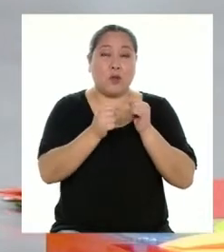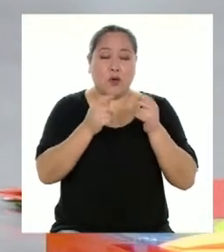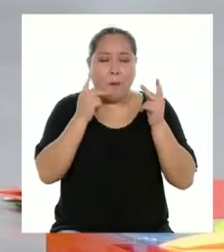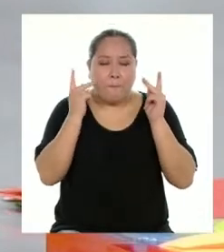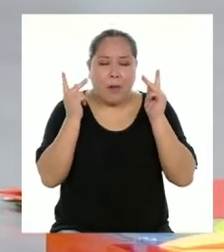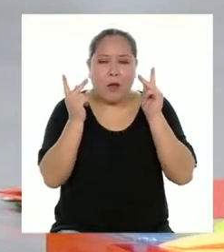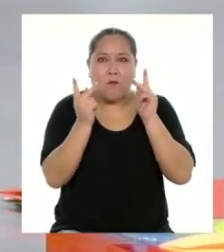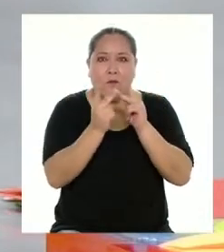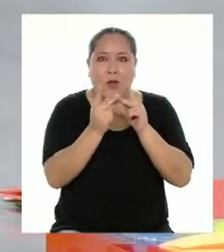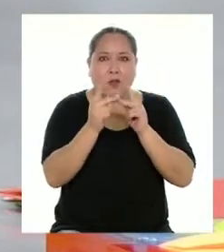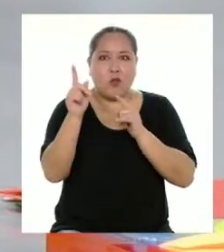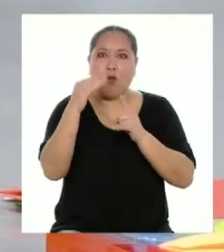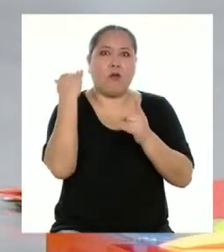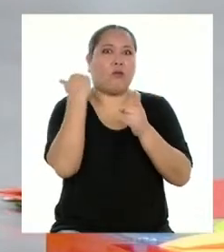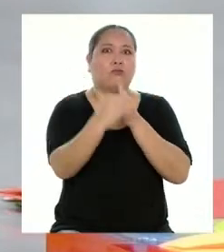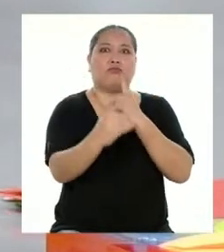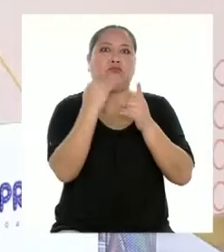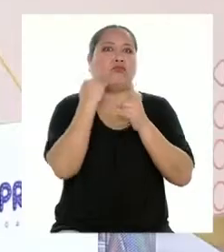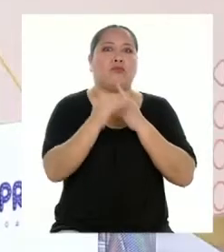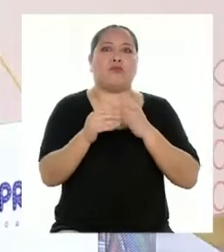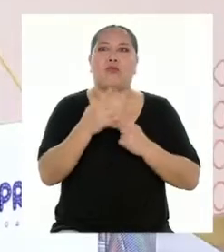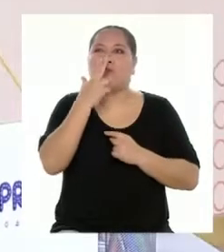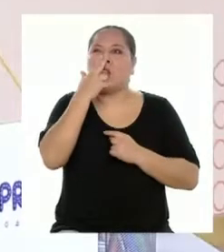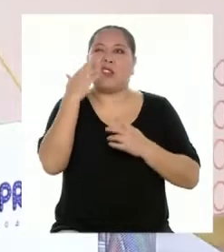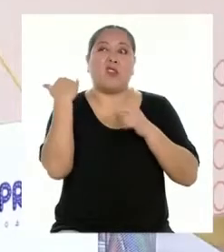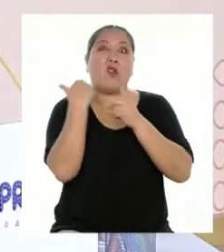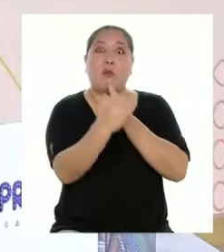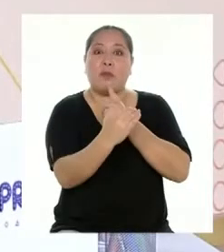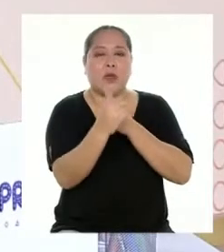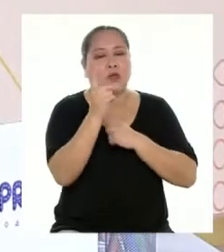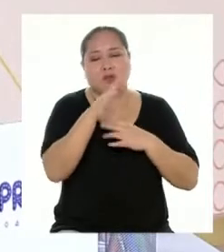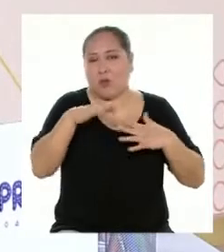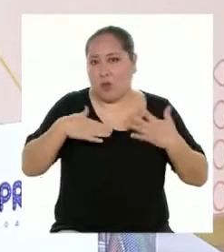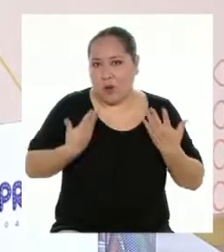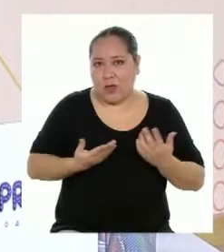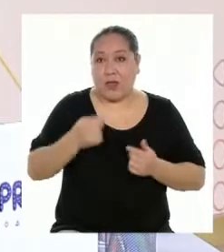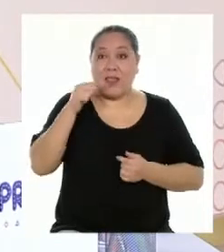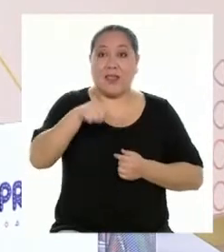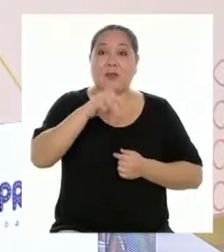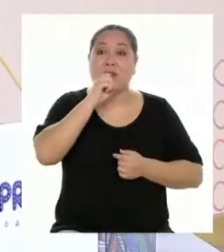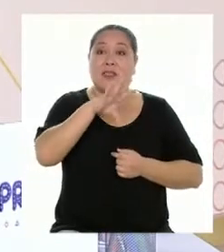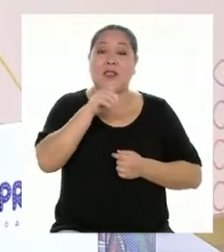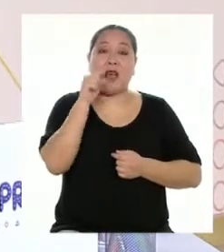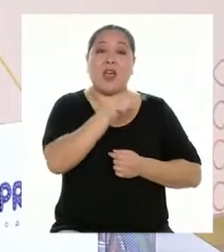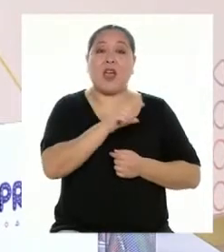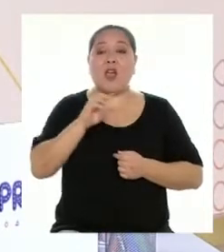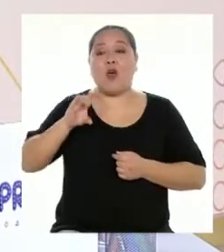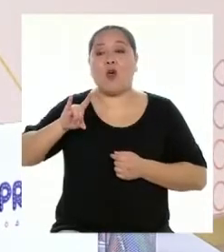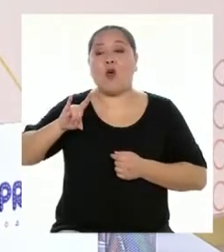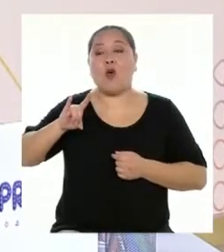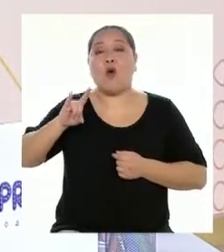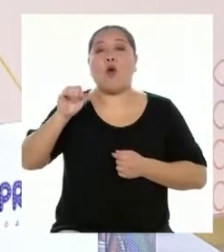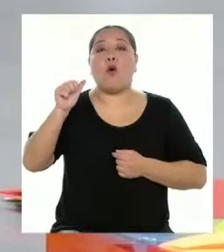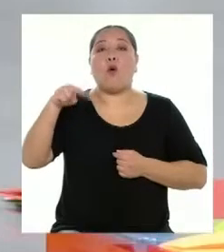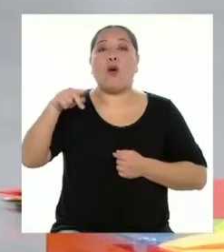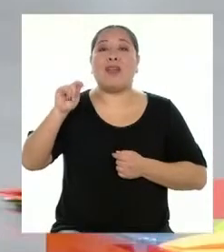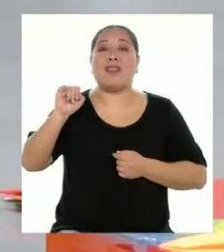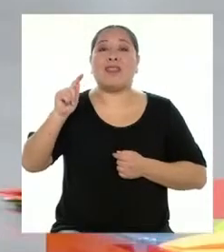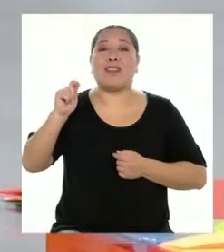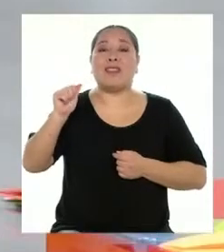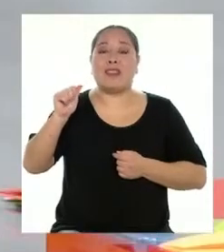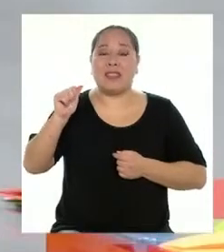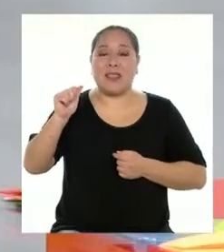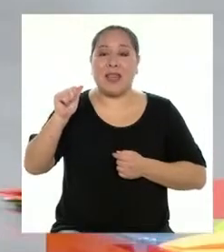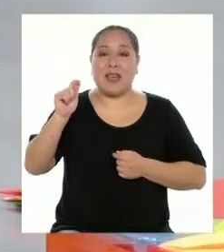exactos porque no podemos dividirlos. Entonces estamos hablando de una variable cuantitativa discreta.